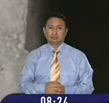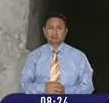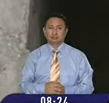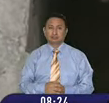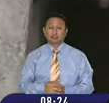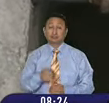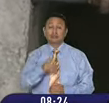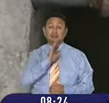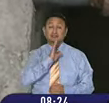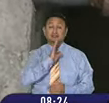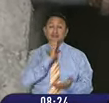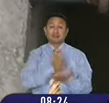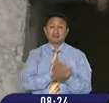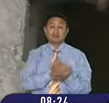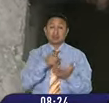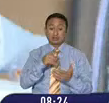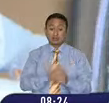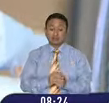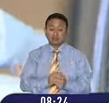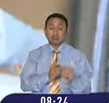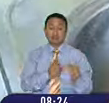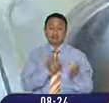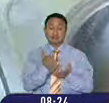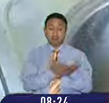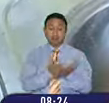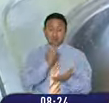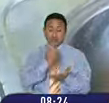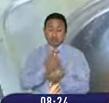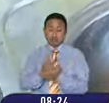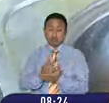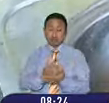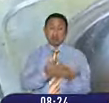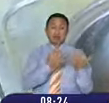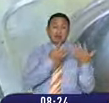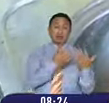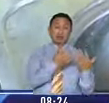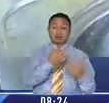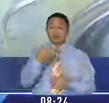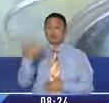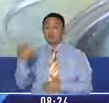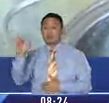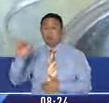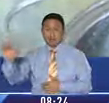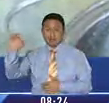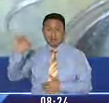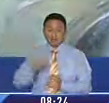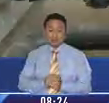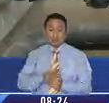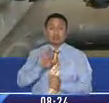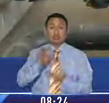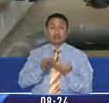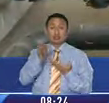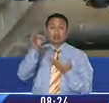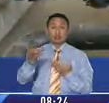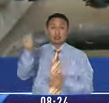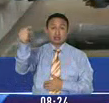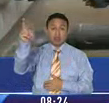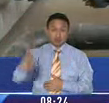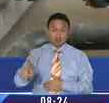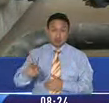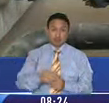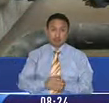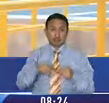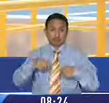Los cortes del servicio serán de manera programada durante la semana del 9 al 15 de enero en 5 parroquias del sur de Quito, con el